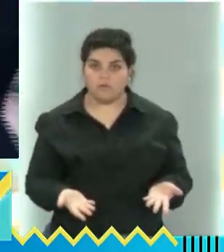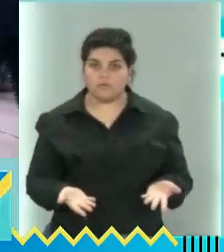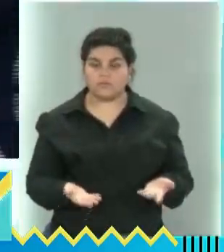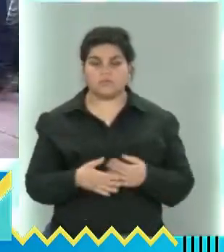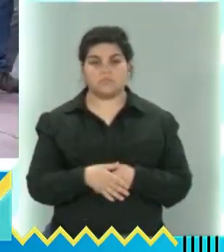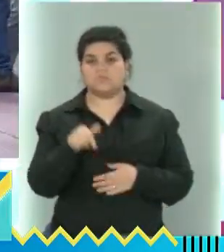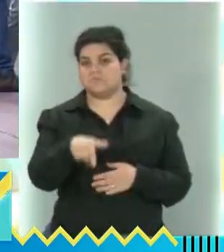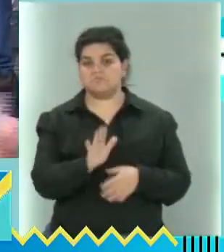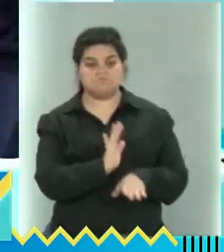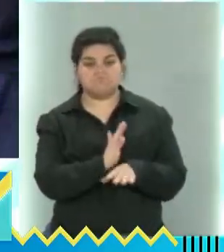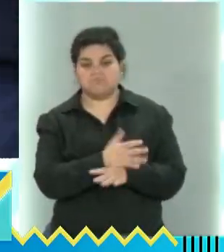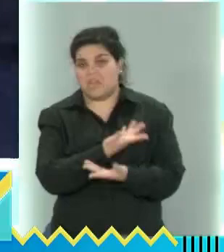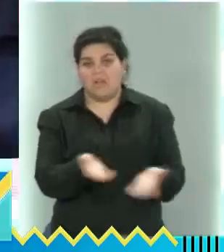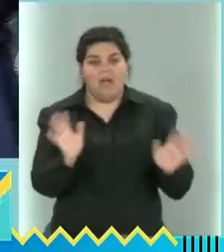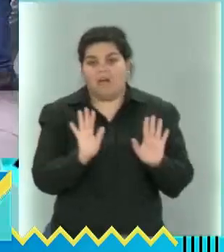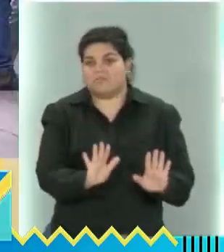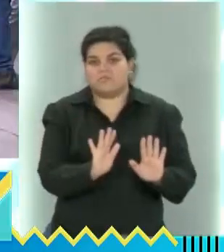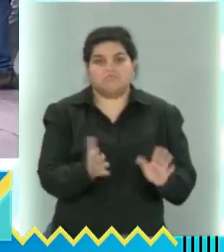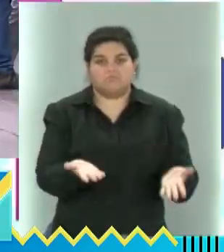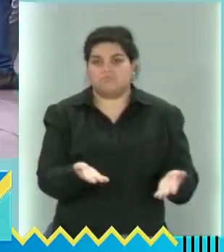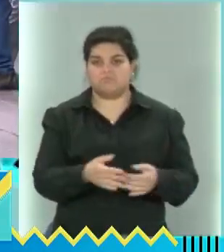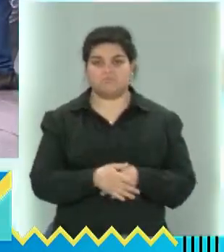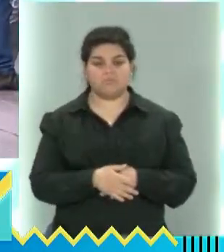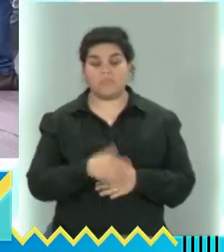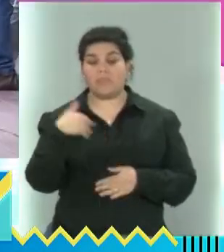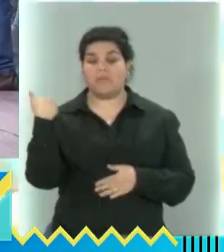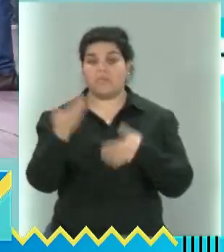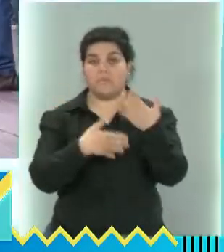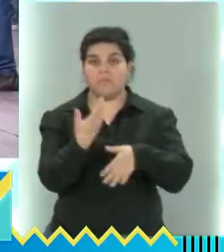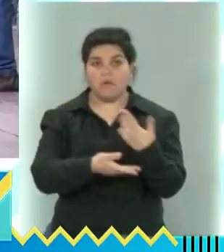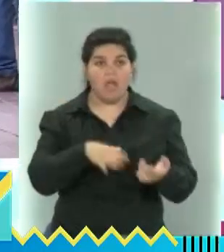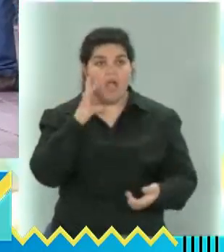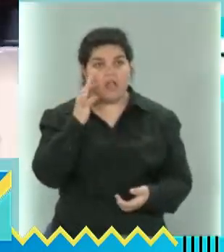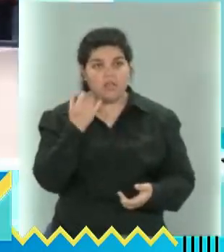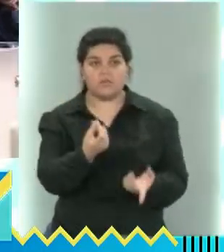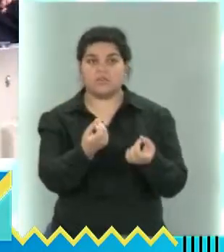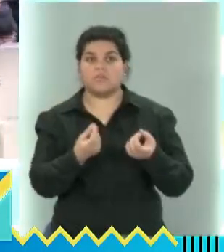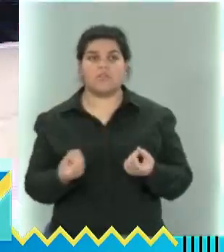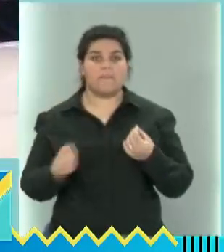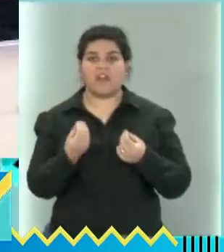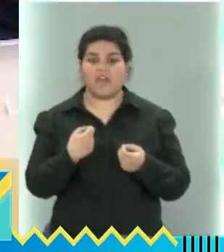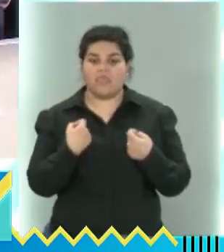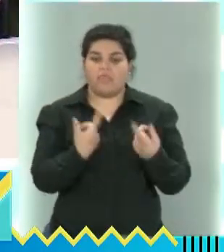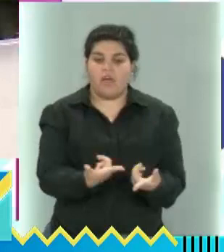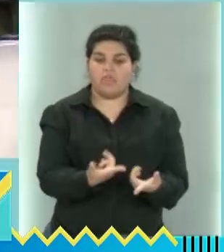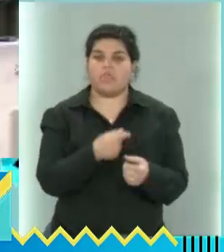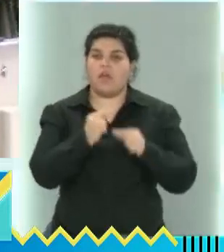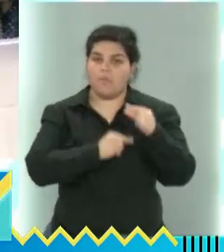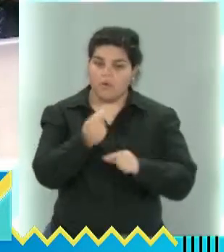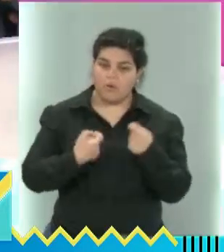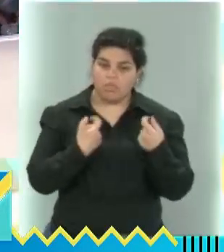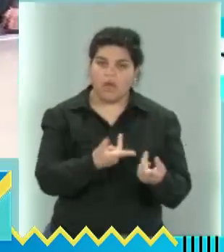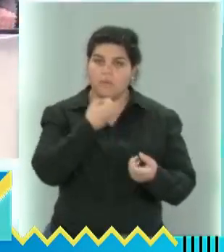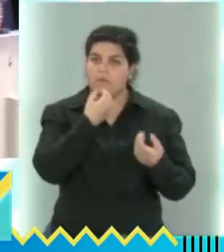que todo es parte de todo y me doy cuenta que en algún momento de nuestras vidas algo tenemos que hacer para empezar a aportar y empezar a enriquecer esto,